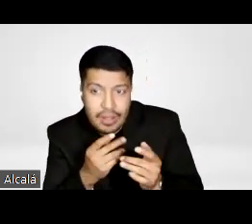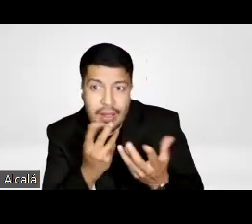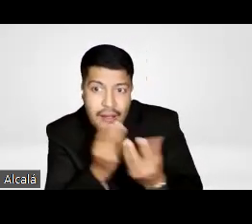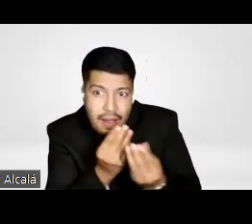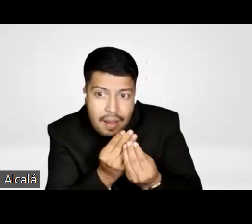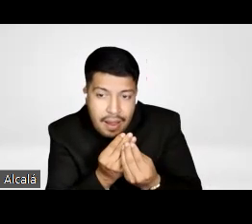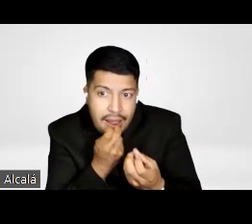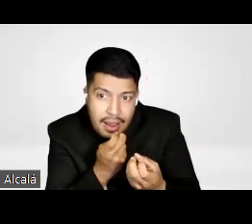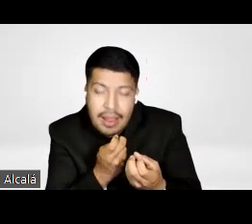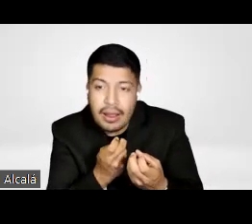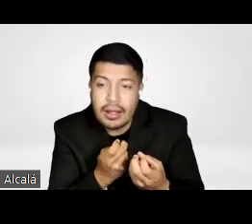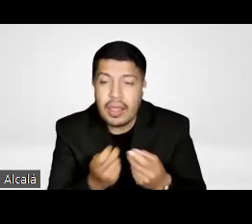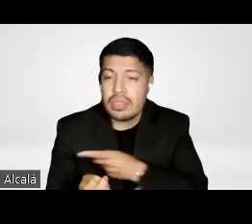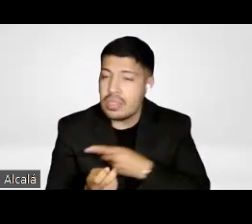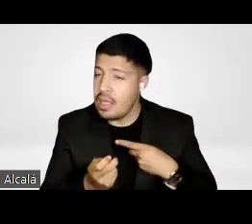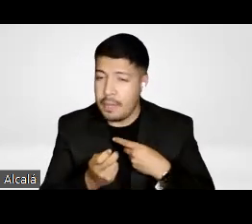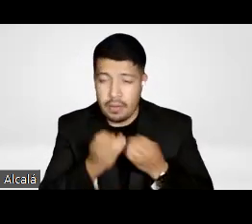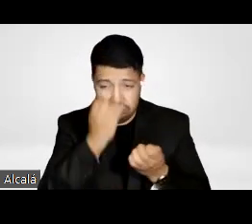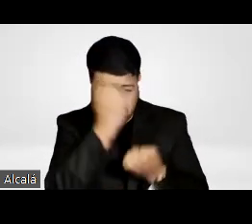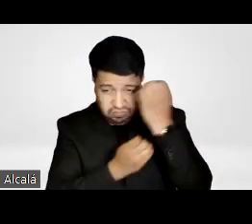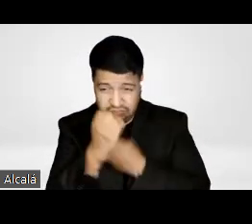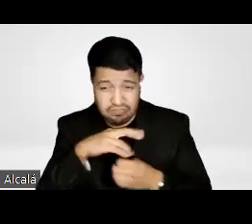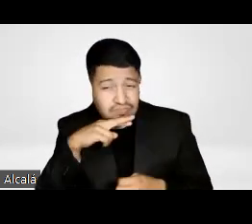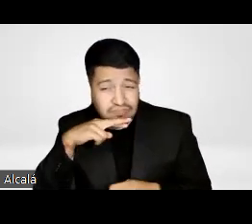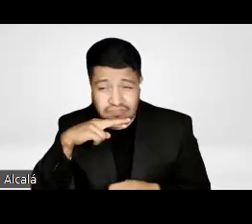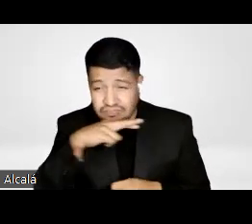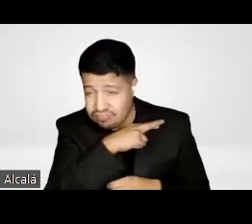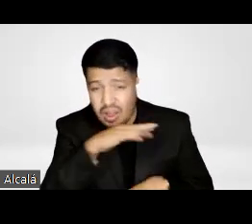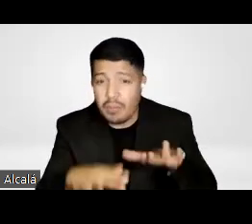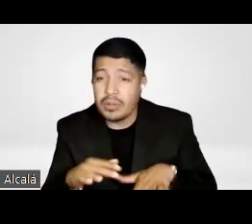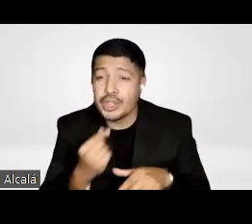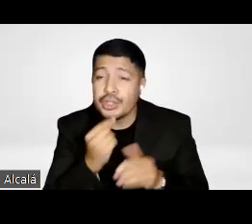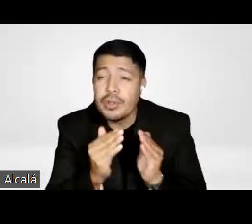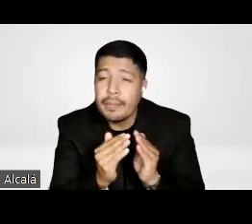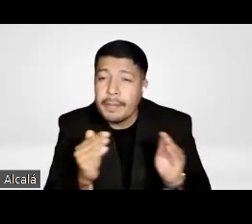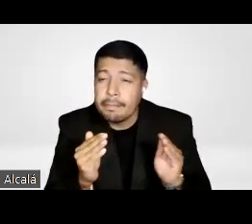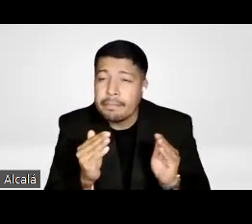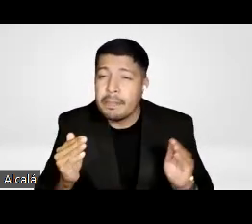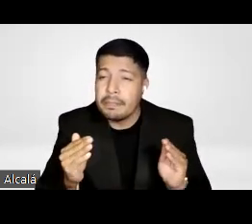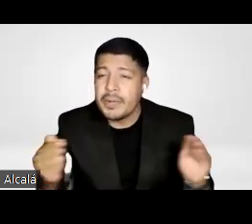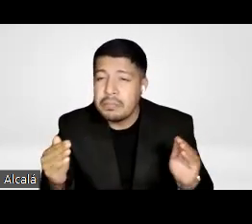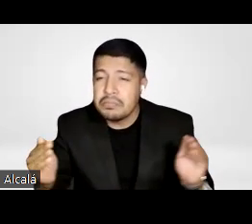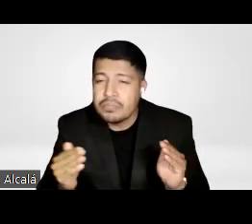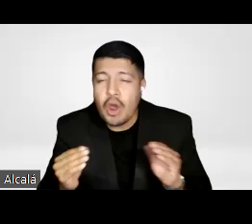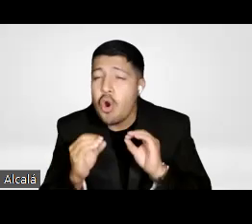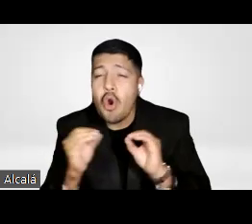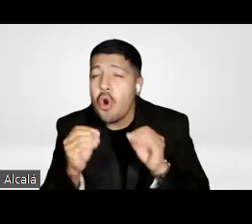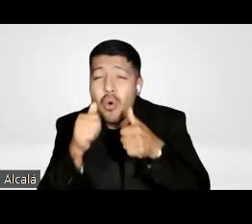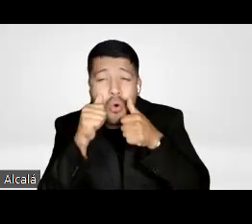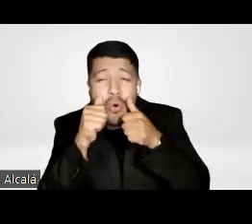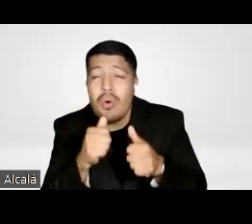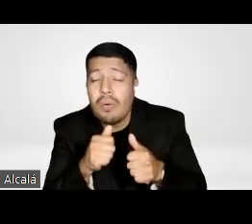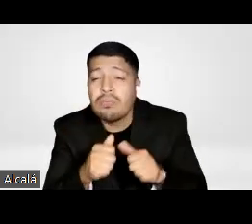vemos que los niños crecen y que el diagnóstico no está hecho. No siempre pueden hacerse diagnósticos de certeza porque son diagnósticos